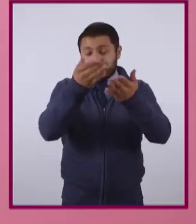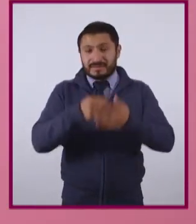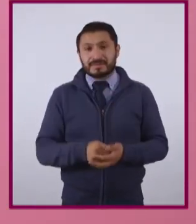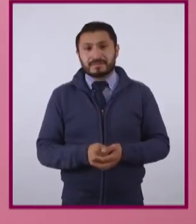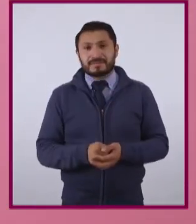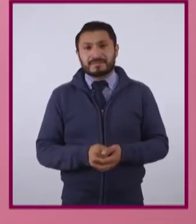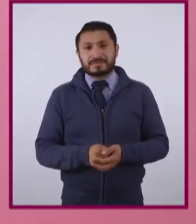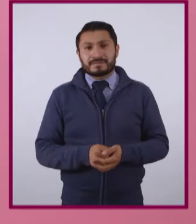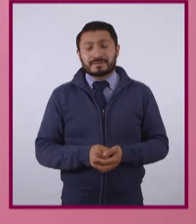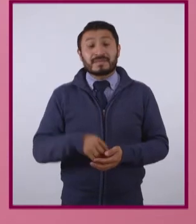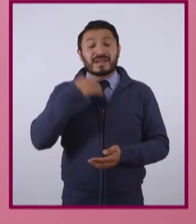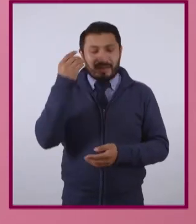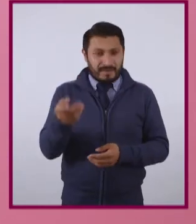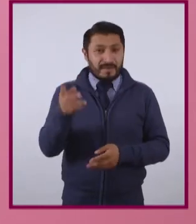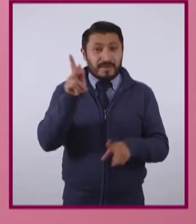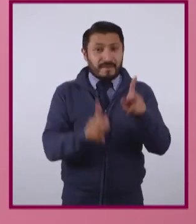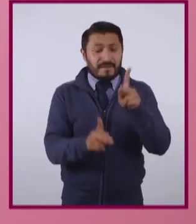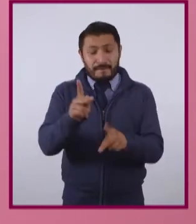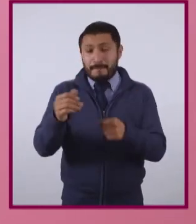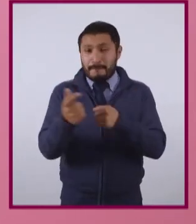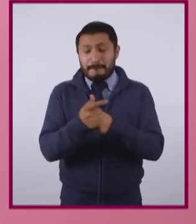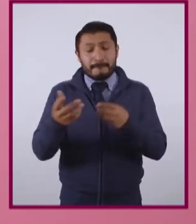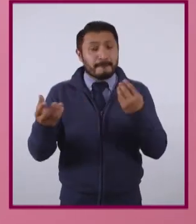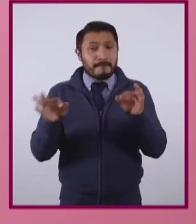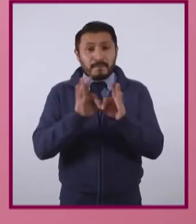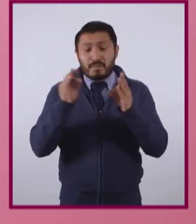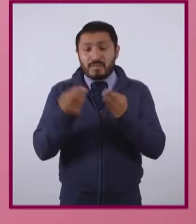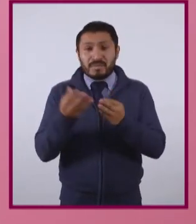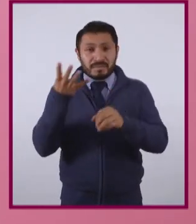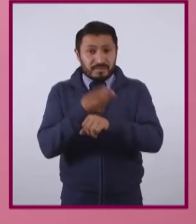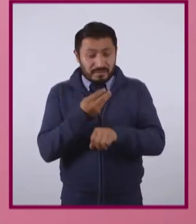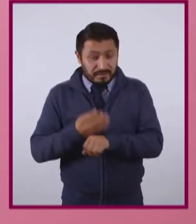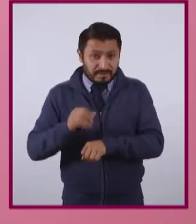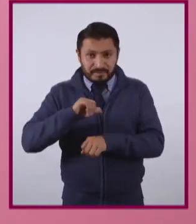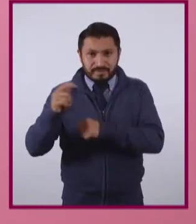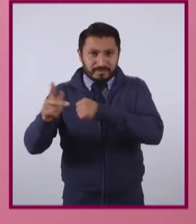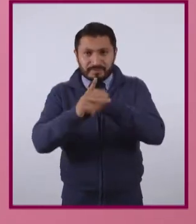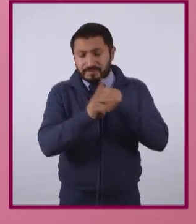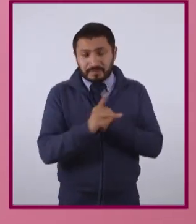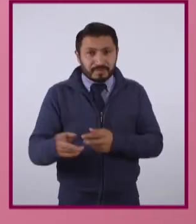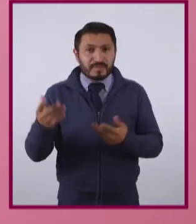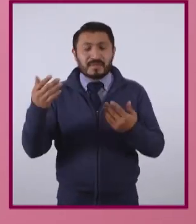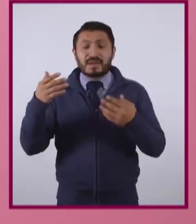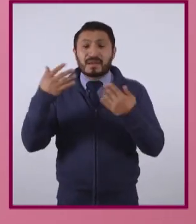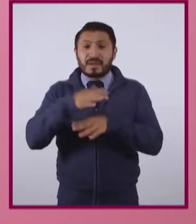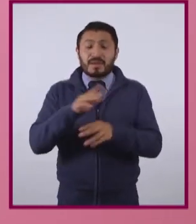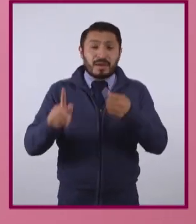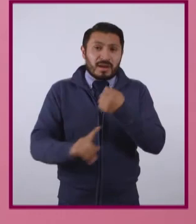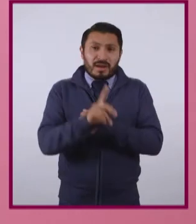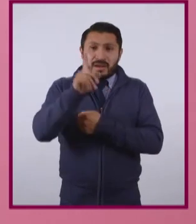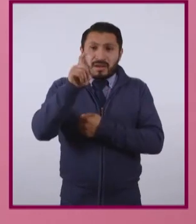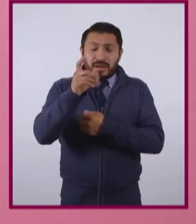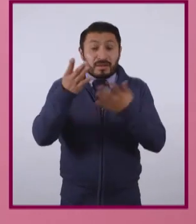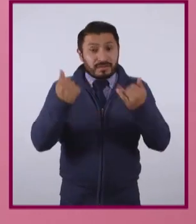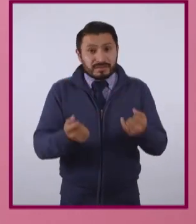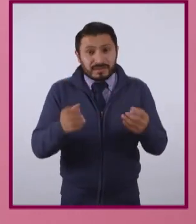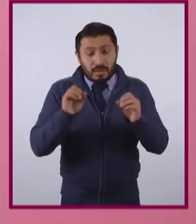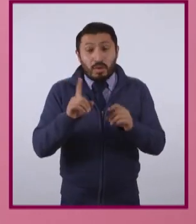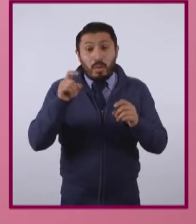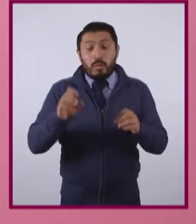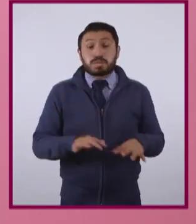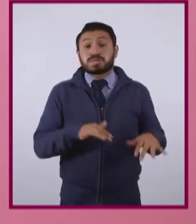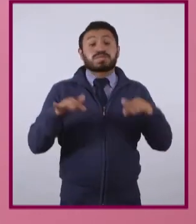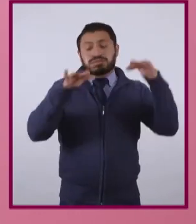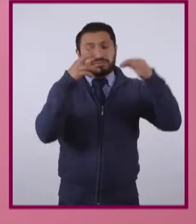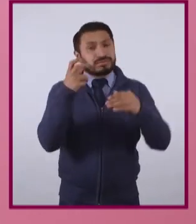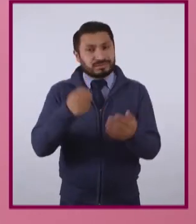Shadani, quiero platicarte algunas de las soluciones que otros países han encontrado en sus problemas de sequía o de inundaciones debido al cambio climático